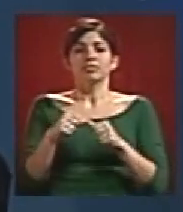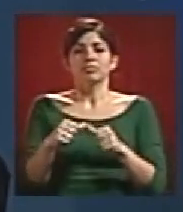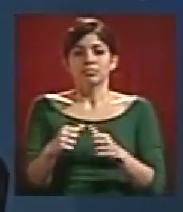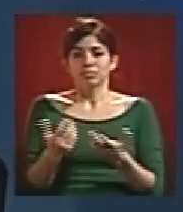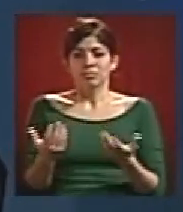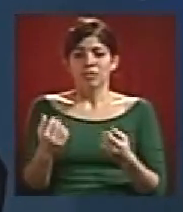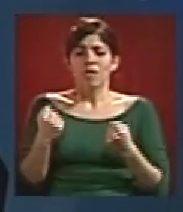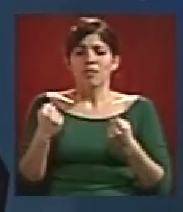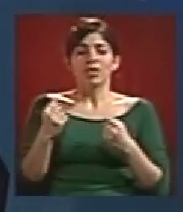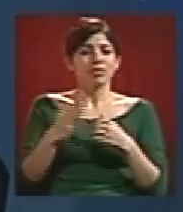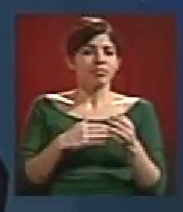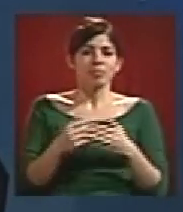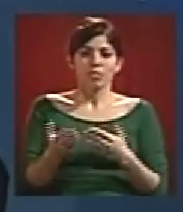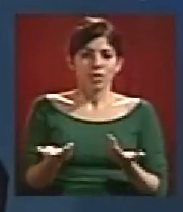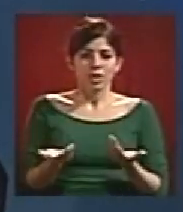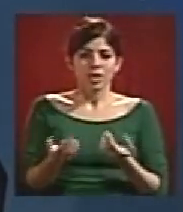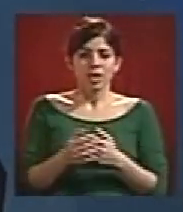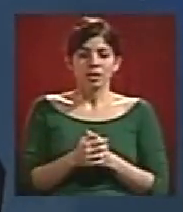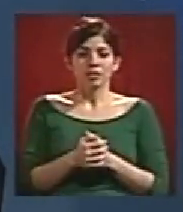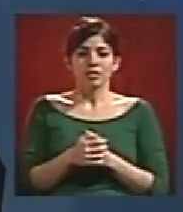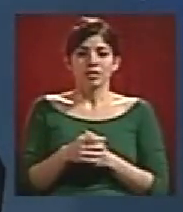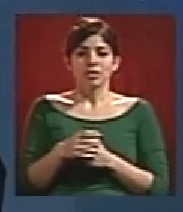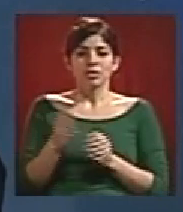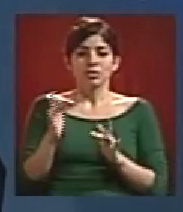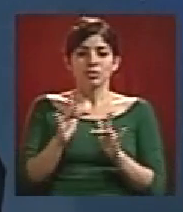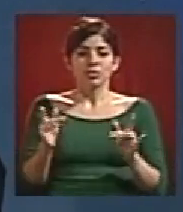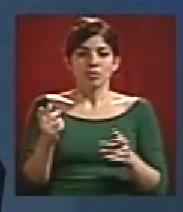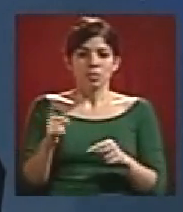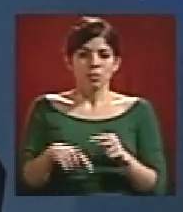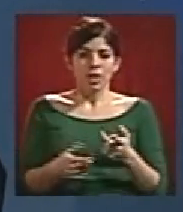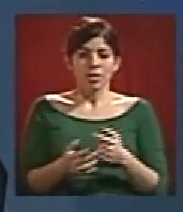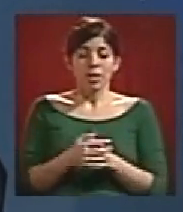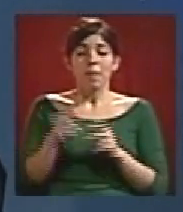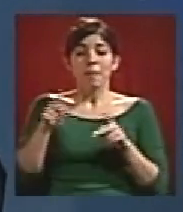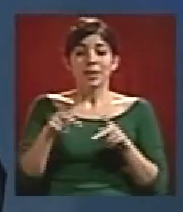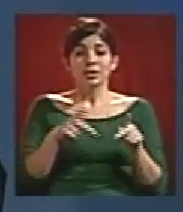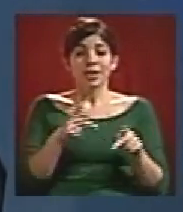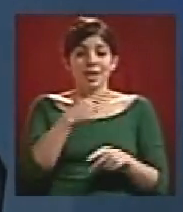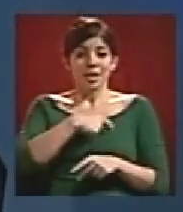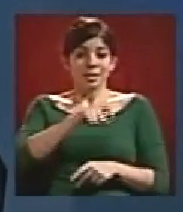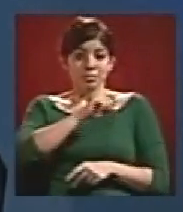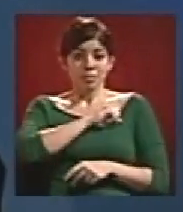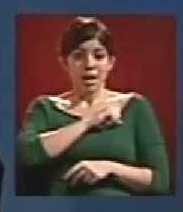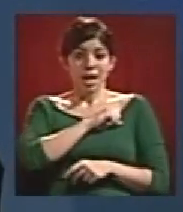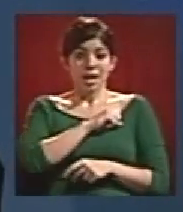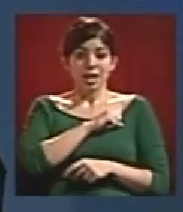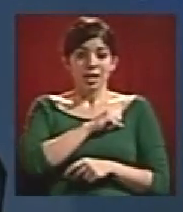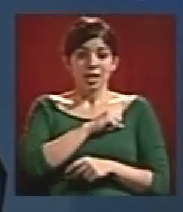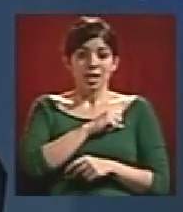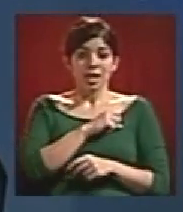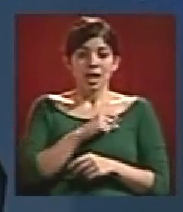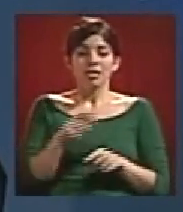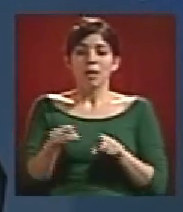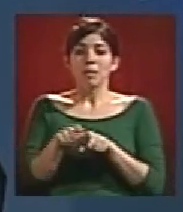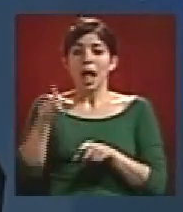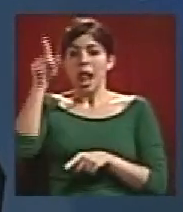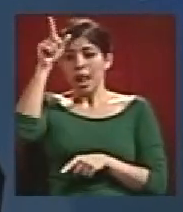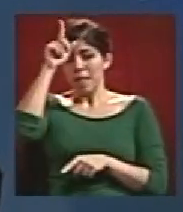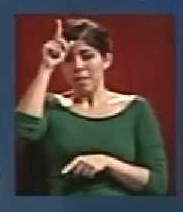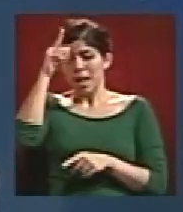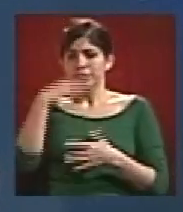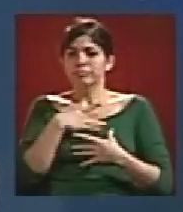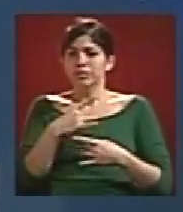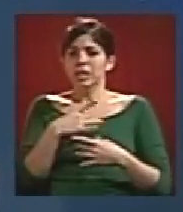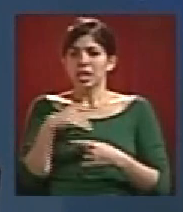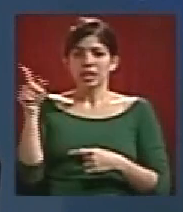Estas medidas de anuncio que está haciendo la gente en España, lo que están planteando los alemanes, que es también muy